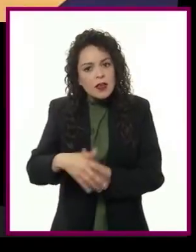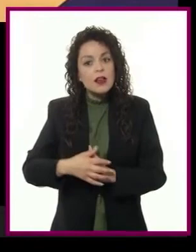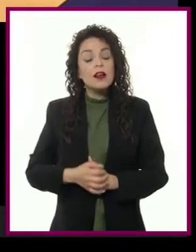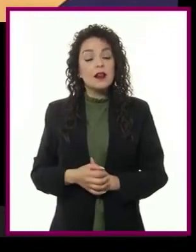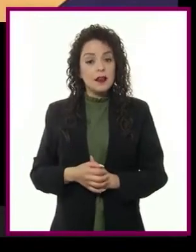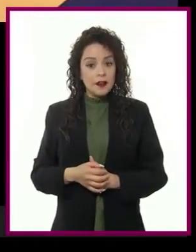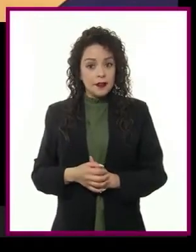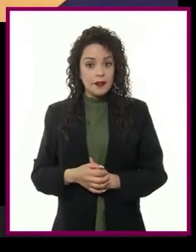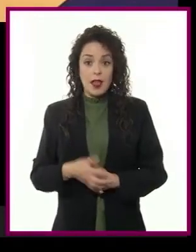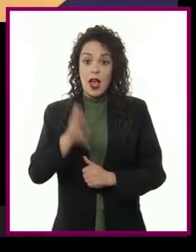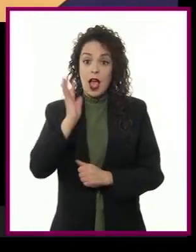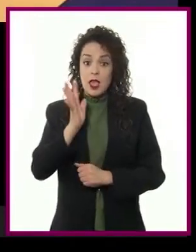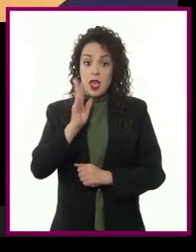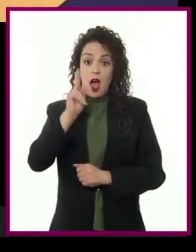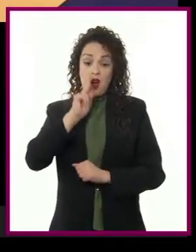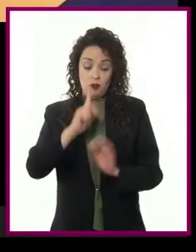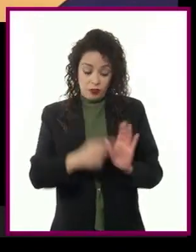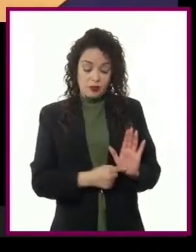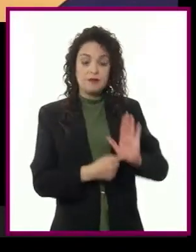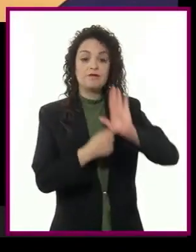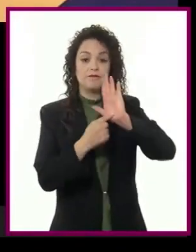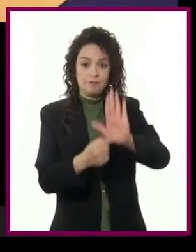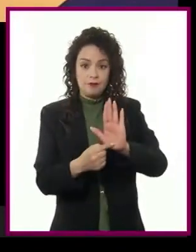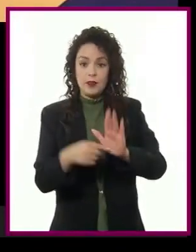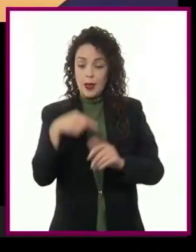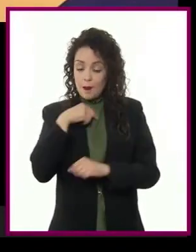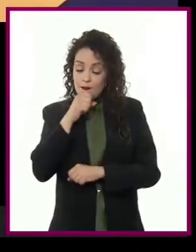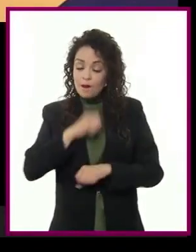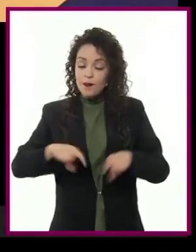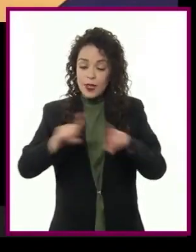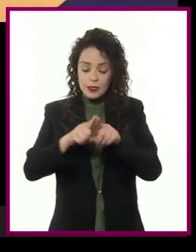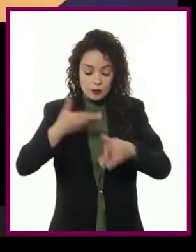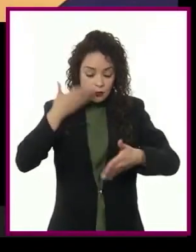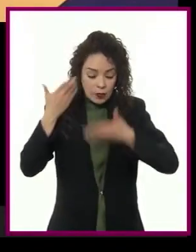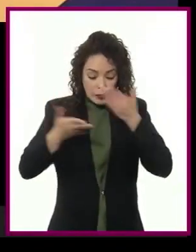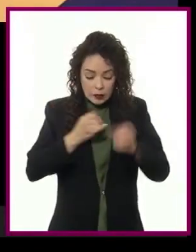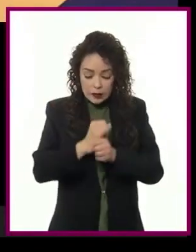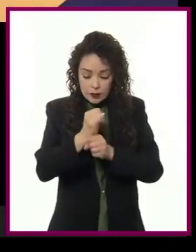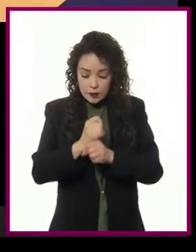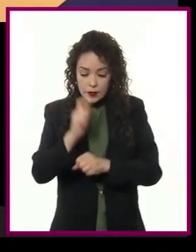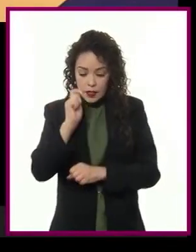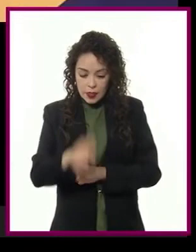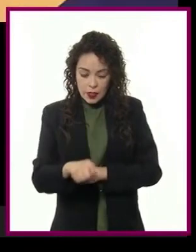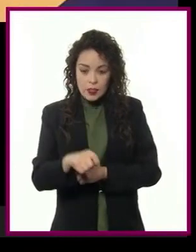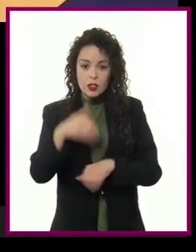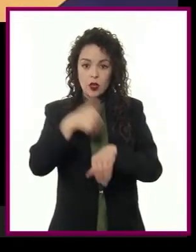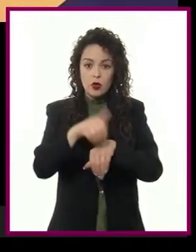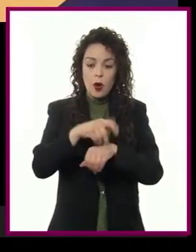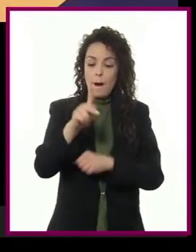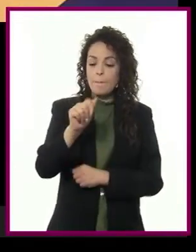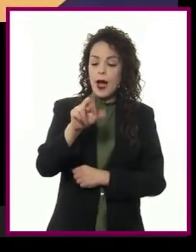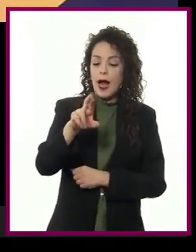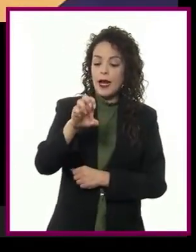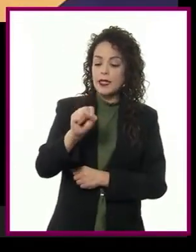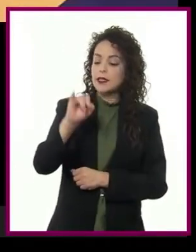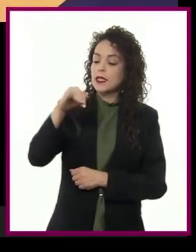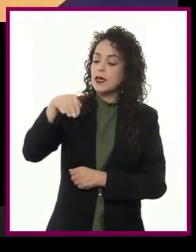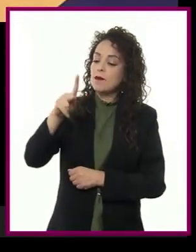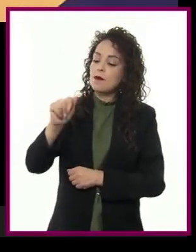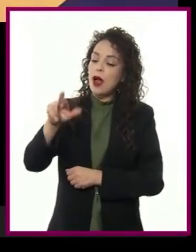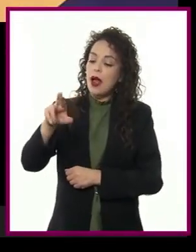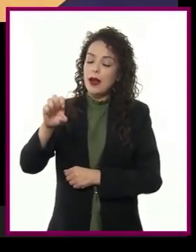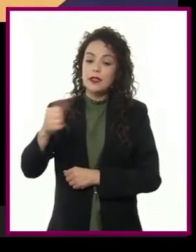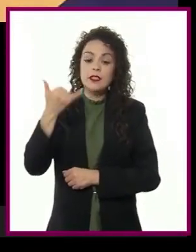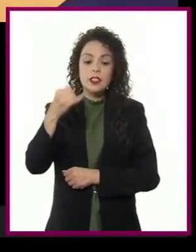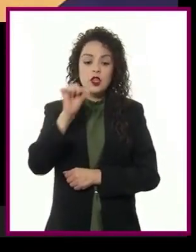Como se ha demostrado, también estudié las propiedades de los números pares e impares y el número de puntos